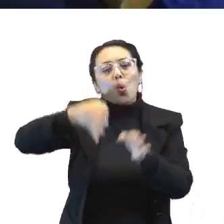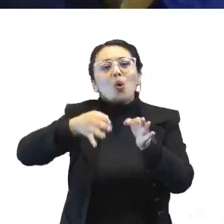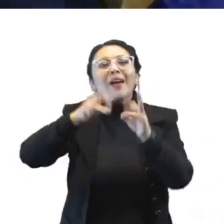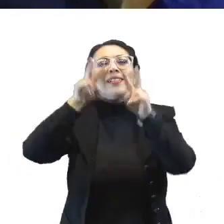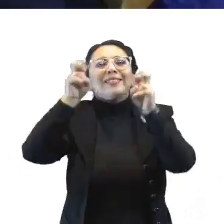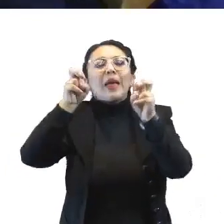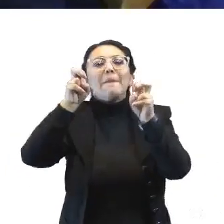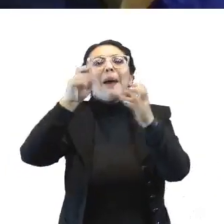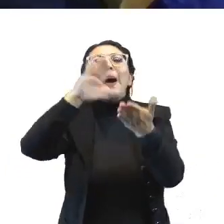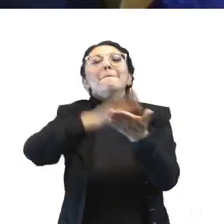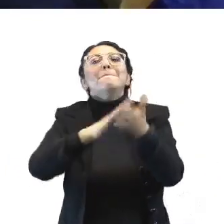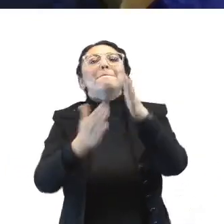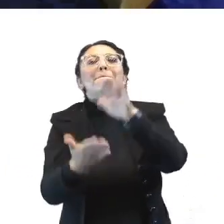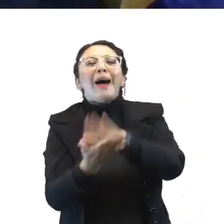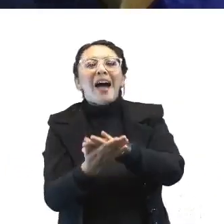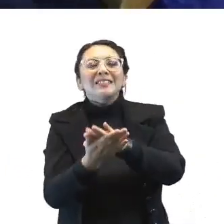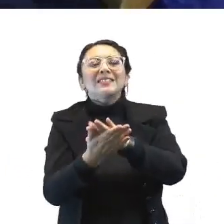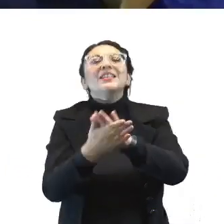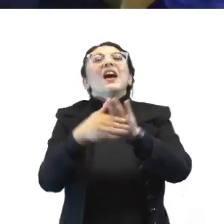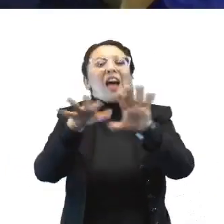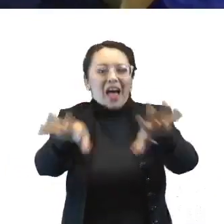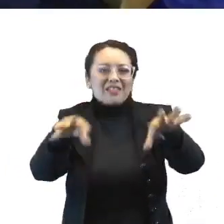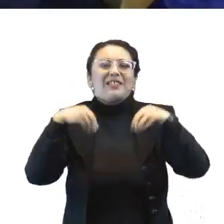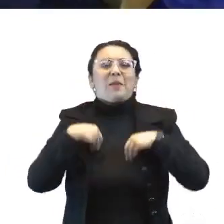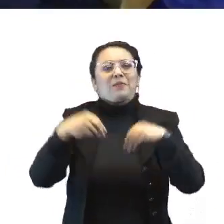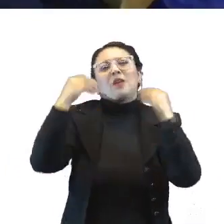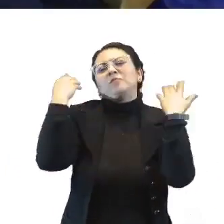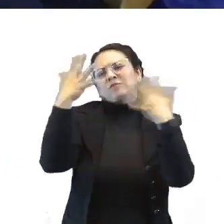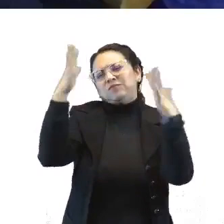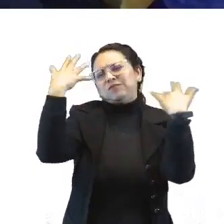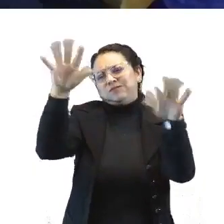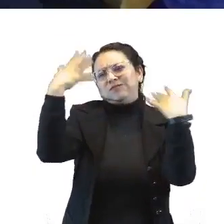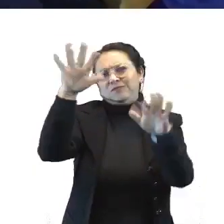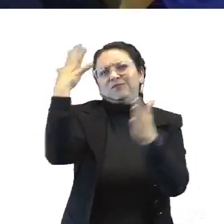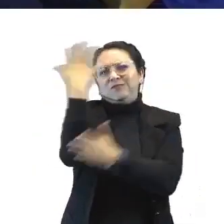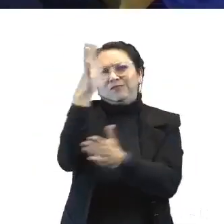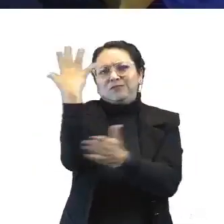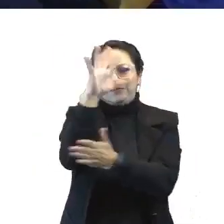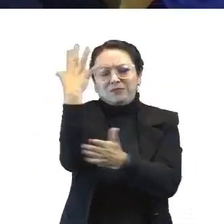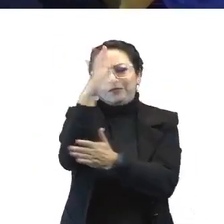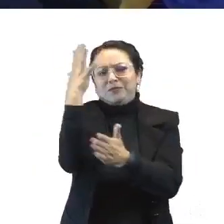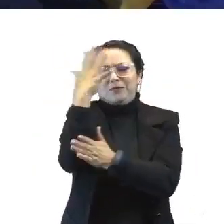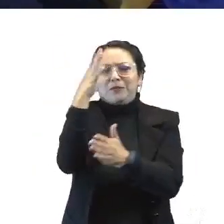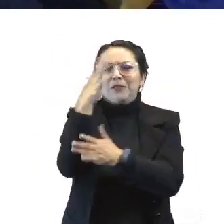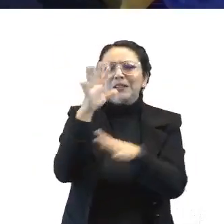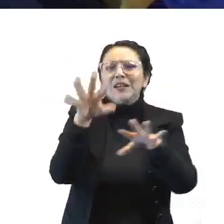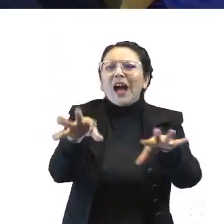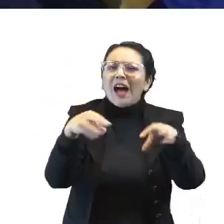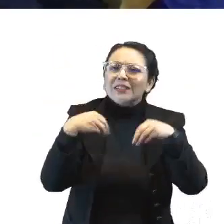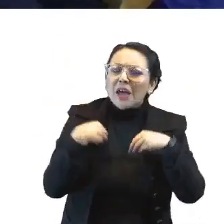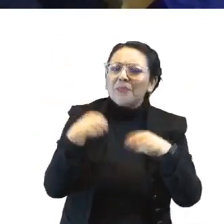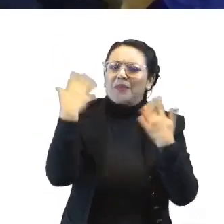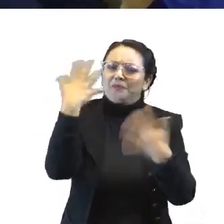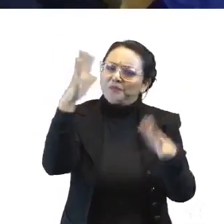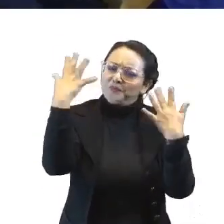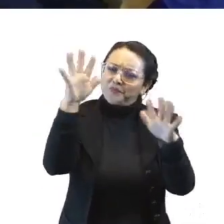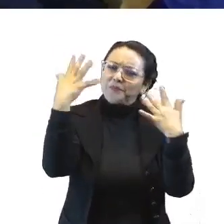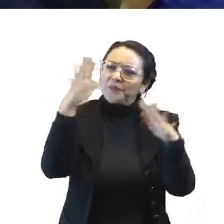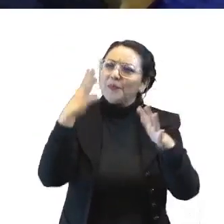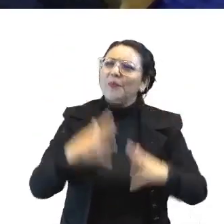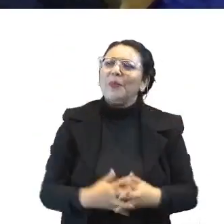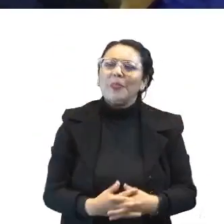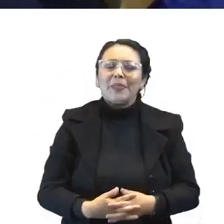Paz haya adoptado el macrocaso número 11.